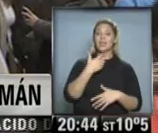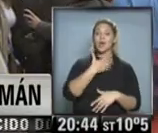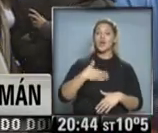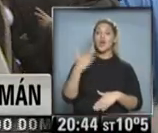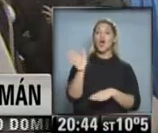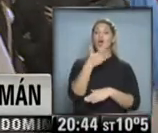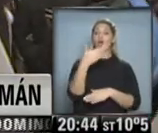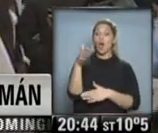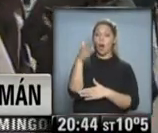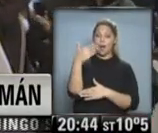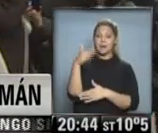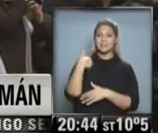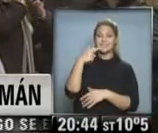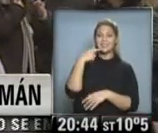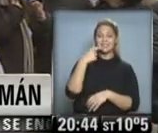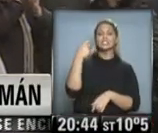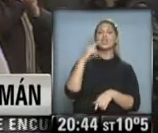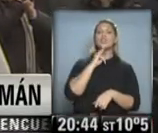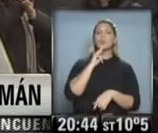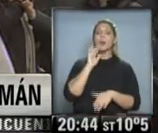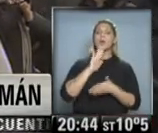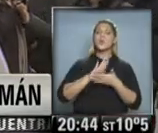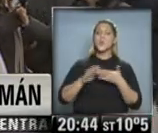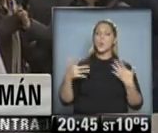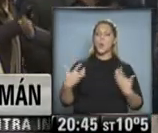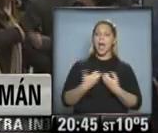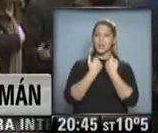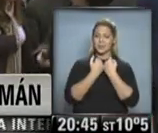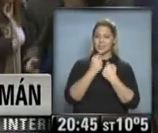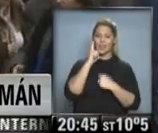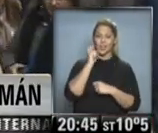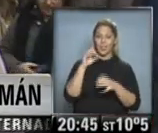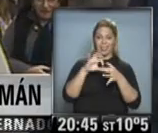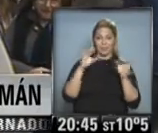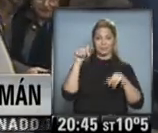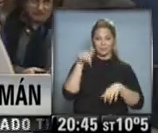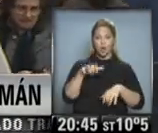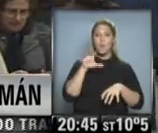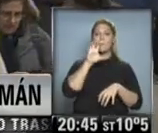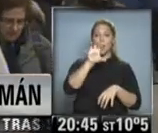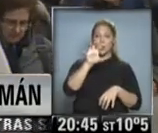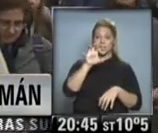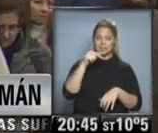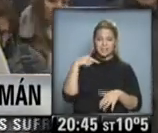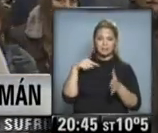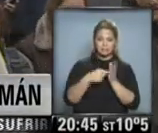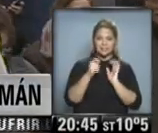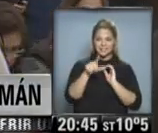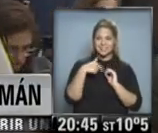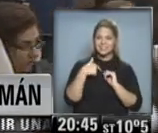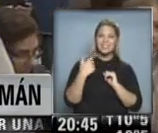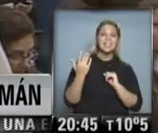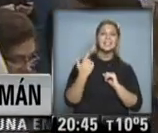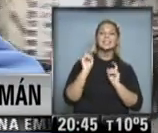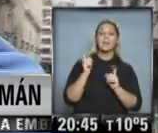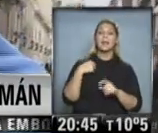del cielo, la ciudad de San Miguel de Tucumán celebró un nuevo aniversario del Día de la Independencia. Hoy, la provincia de Tucumán fue el centro y la capital de la